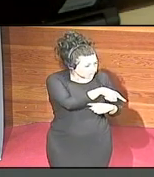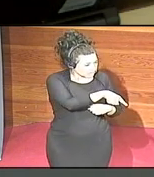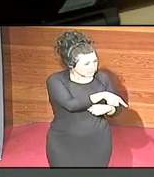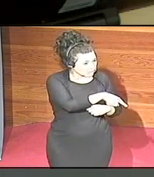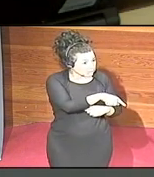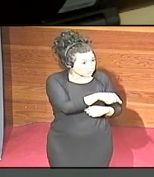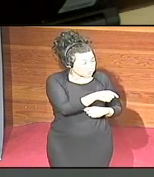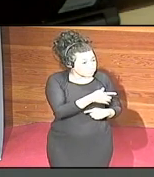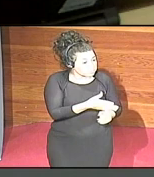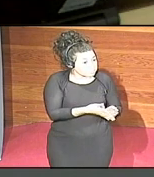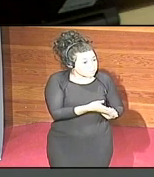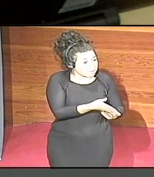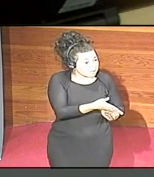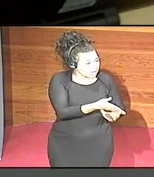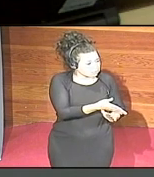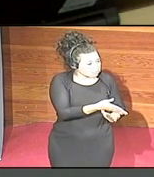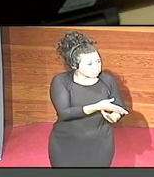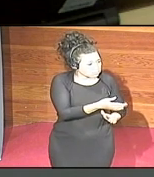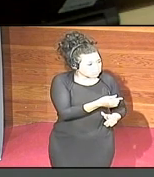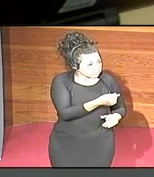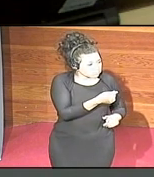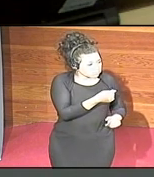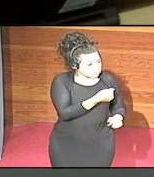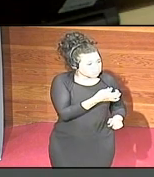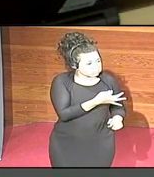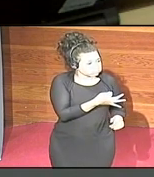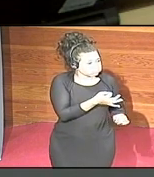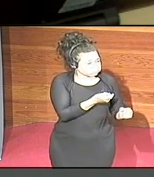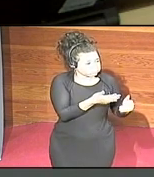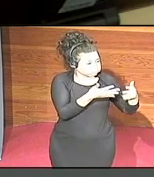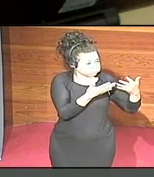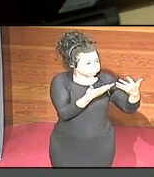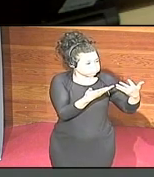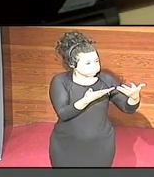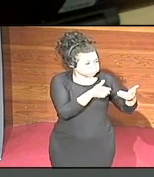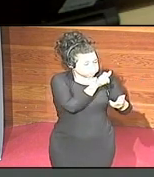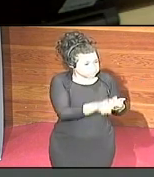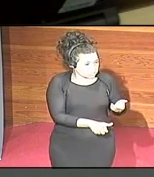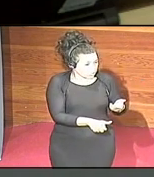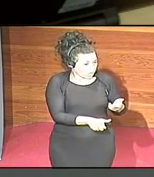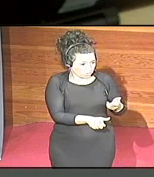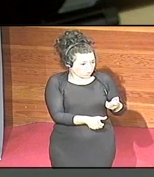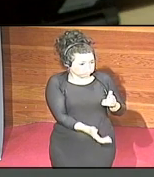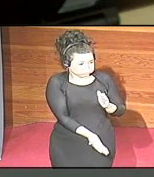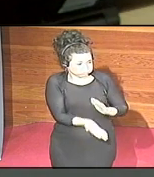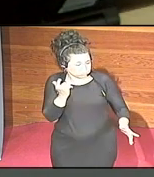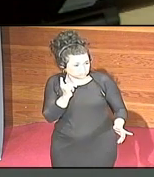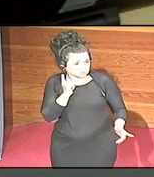de hacer caer al tirano y que solo consiguió mantenerse en el poder gracias al apoyo